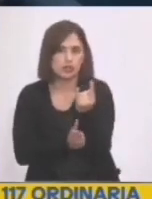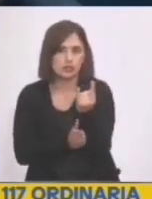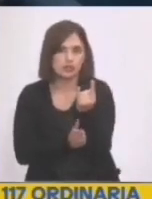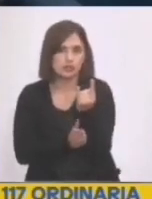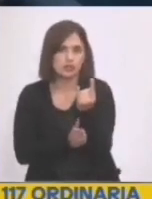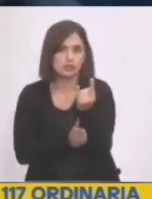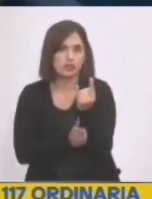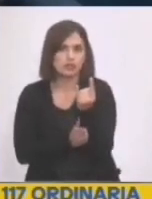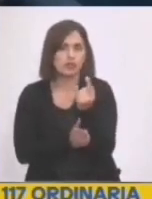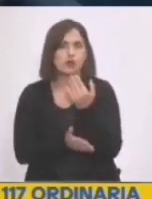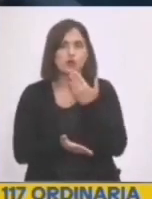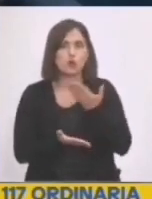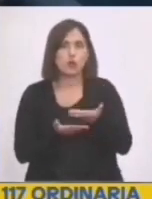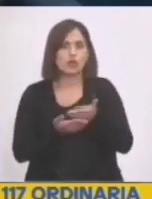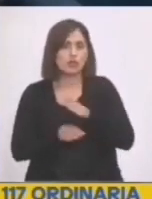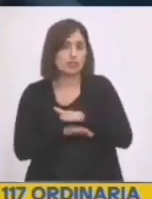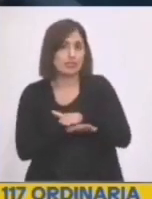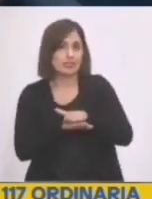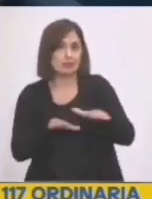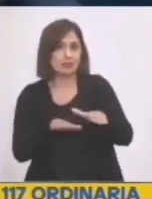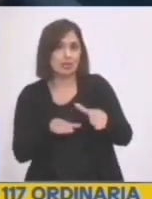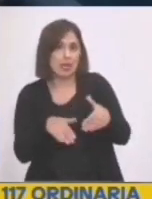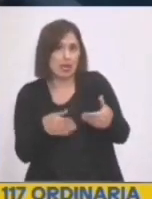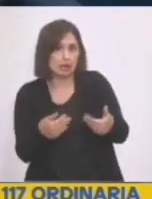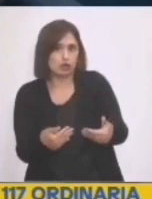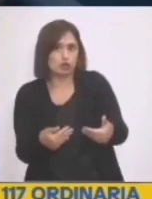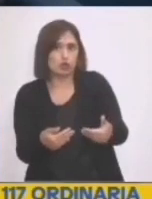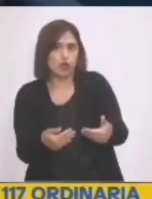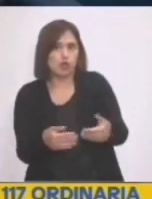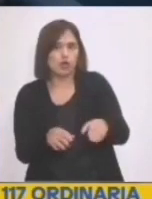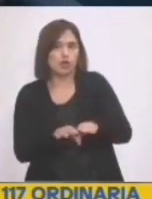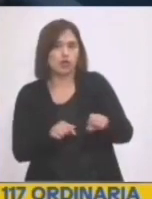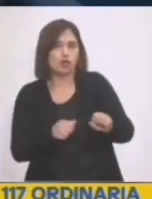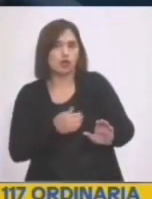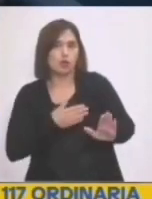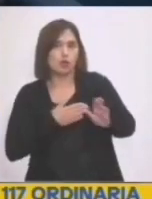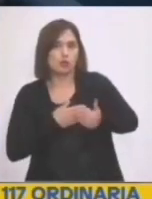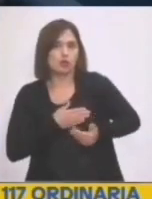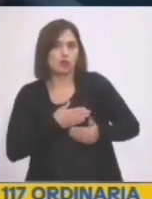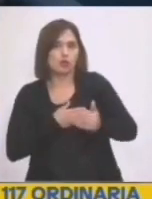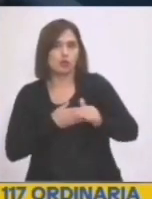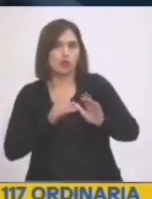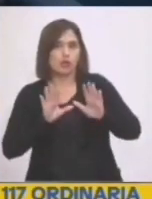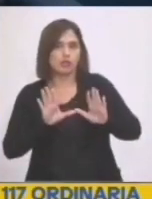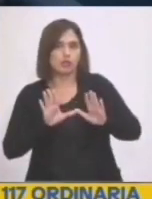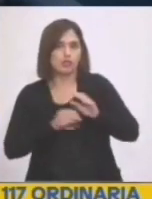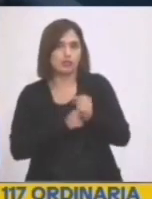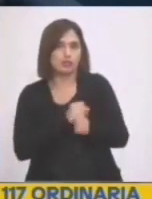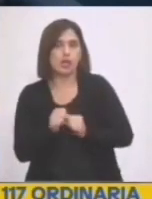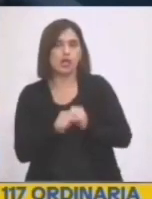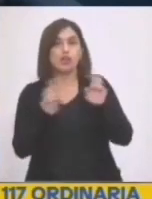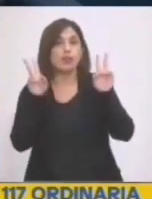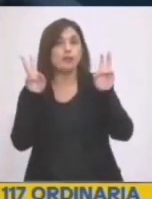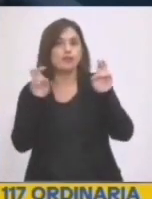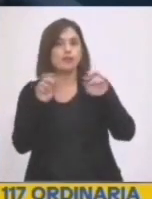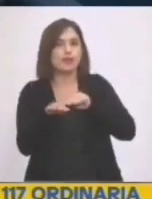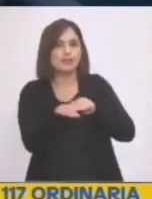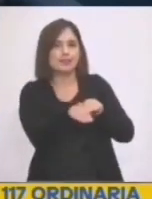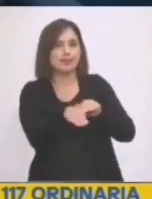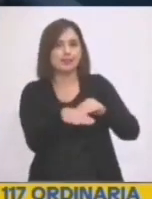término de el actual compromiso a diez años del comillas transantiago